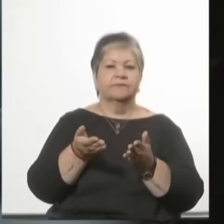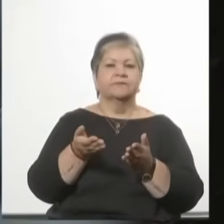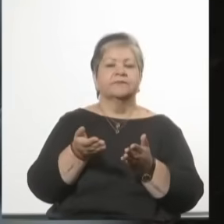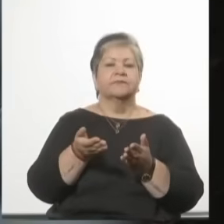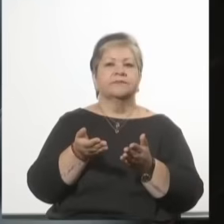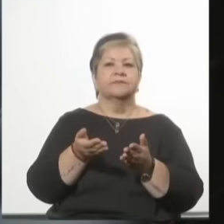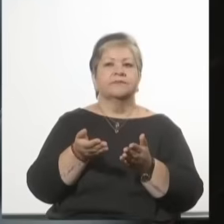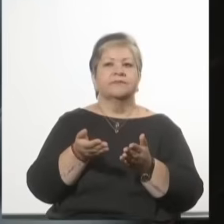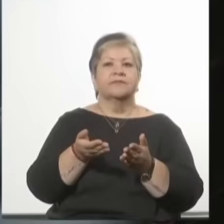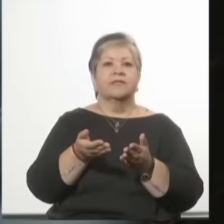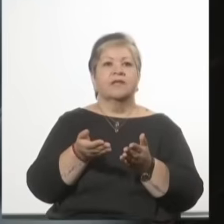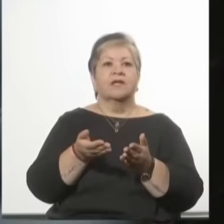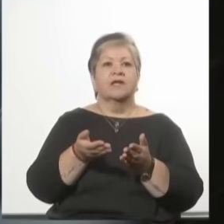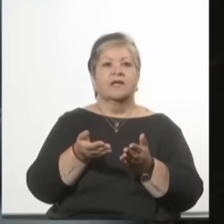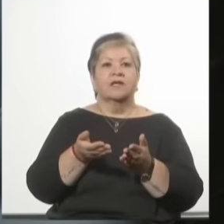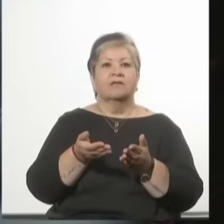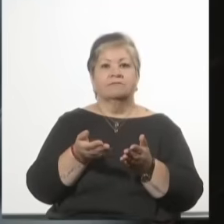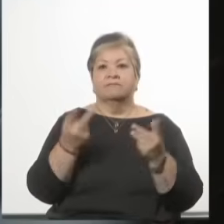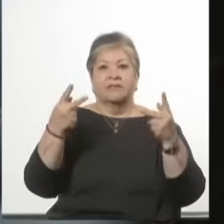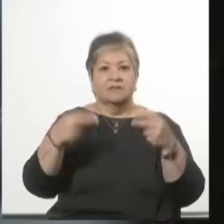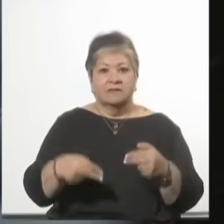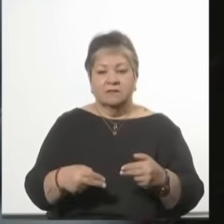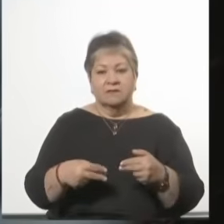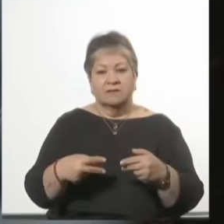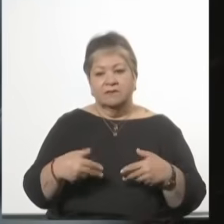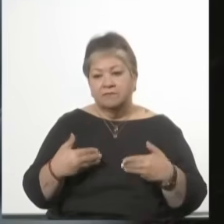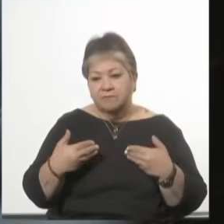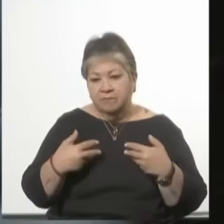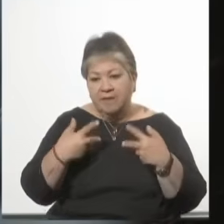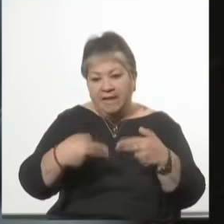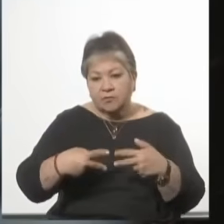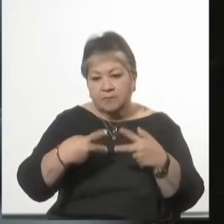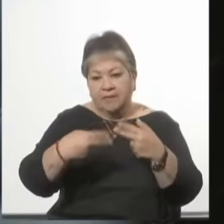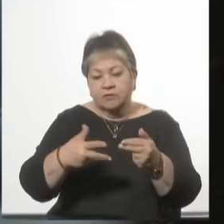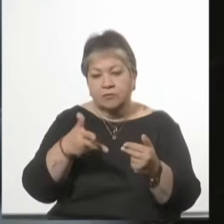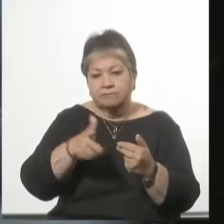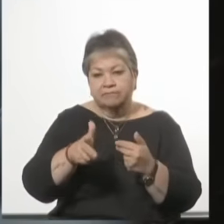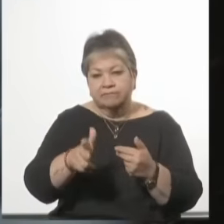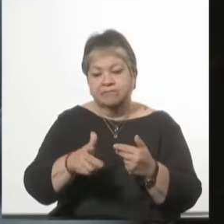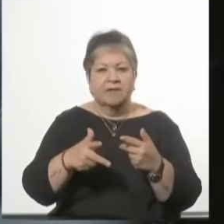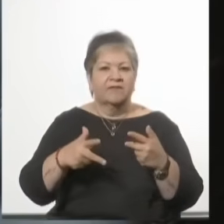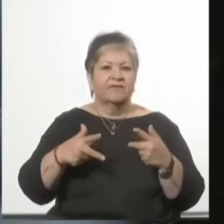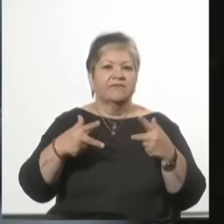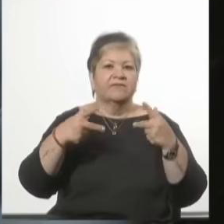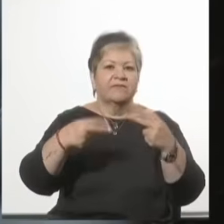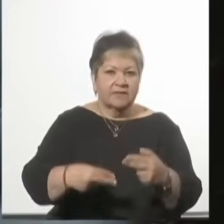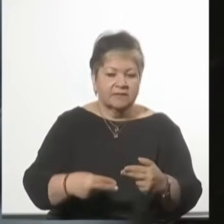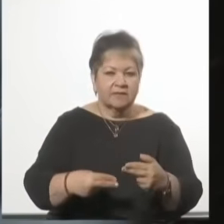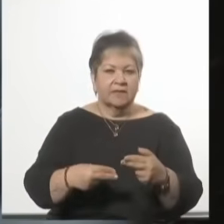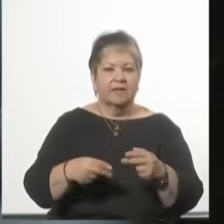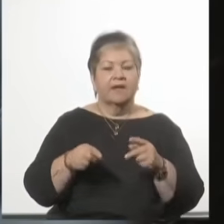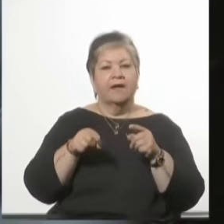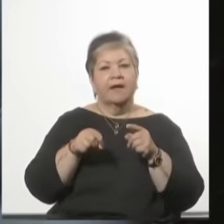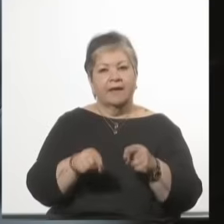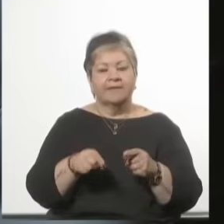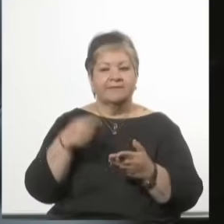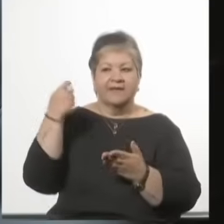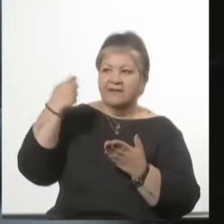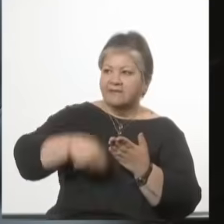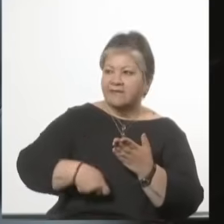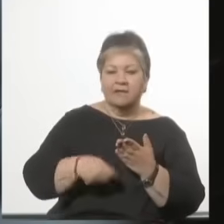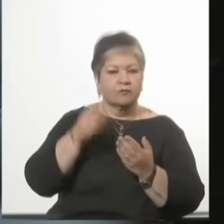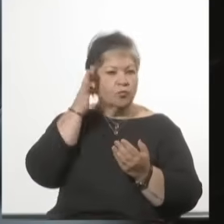por parte de Cardama había vencido. Analiza que el borrador de garantía presentado por Eurocommerce Bank no cumple con